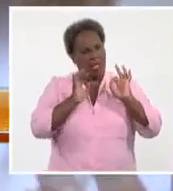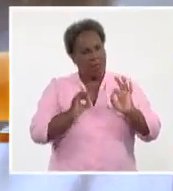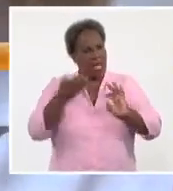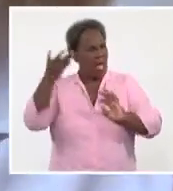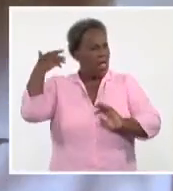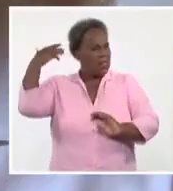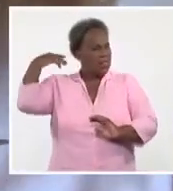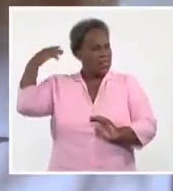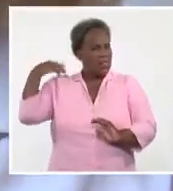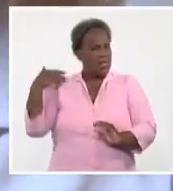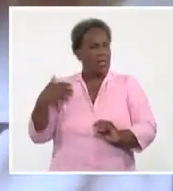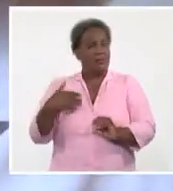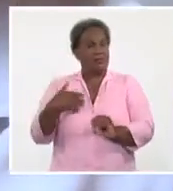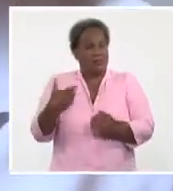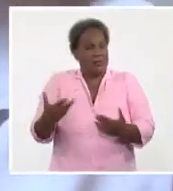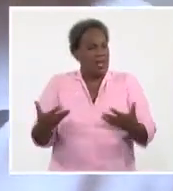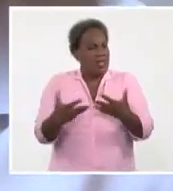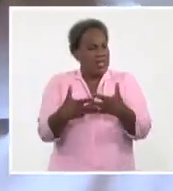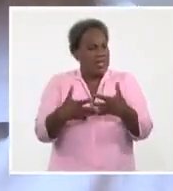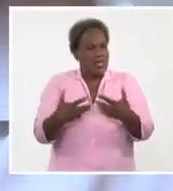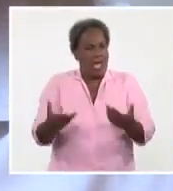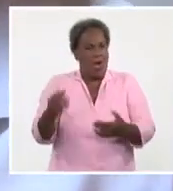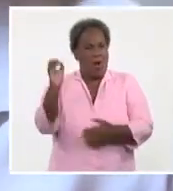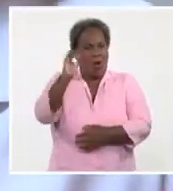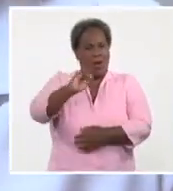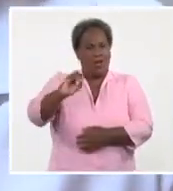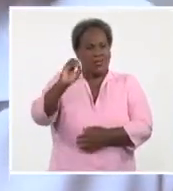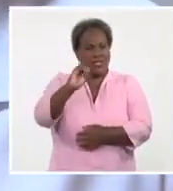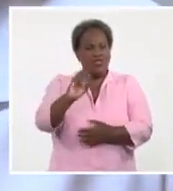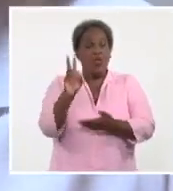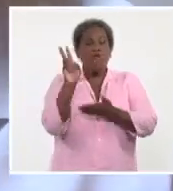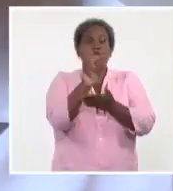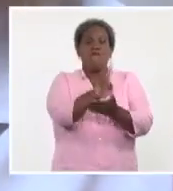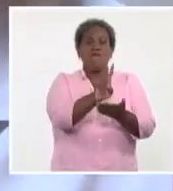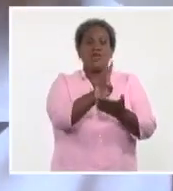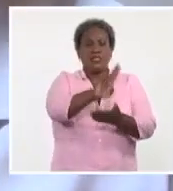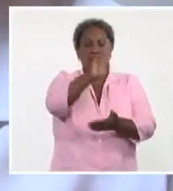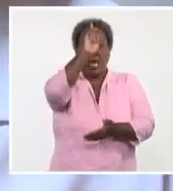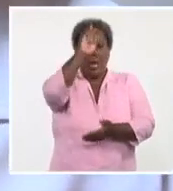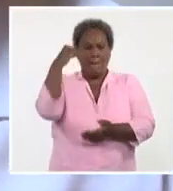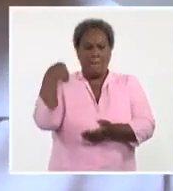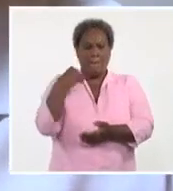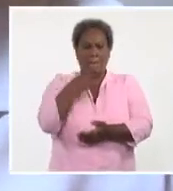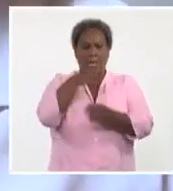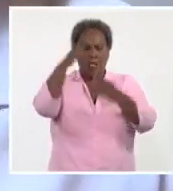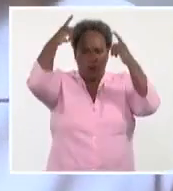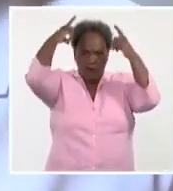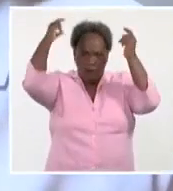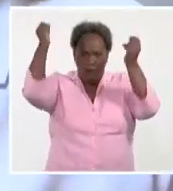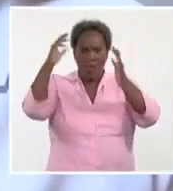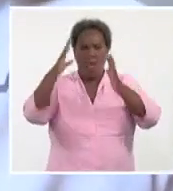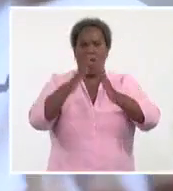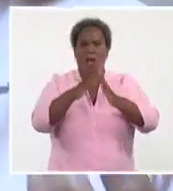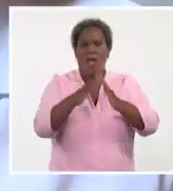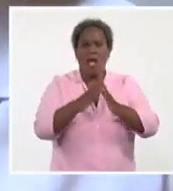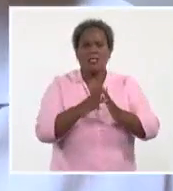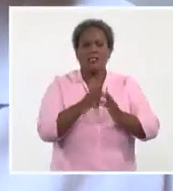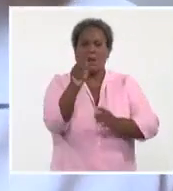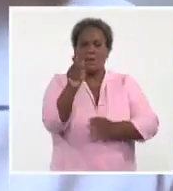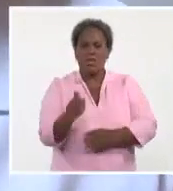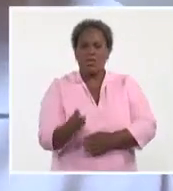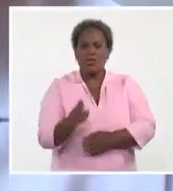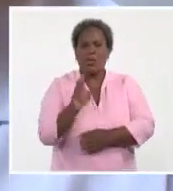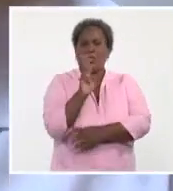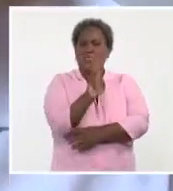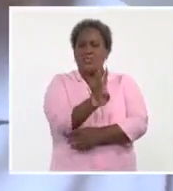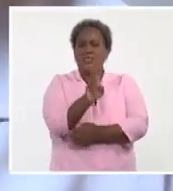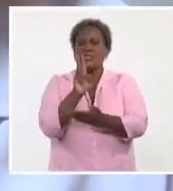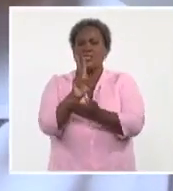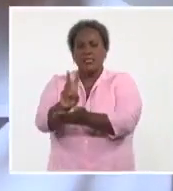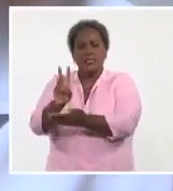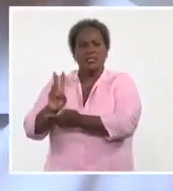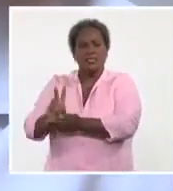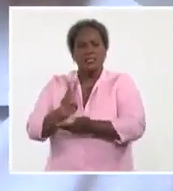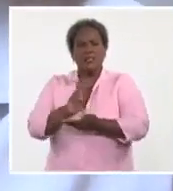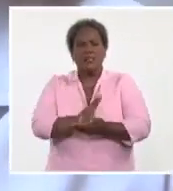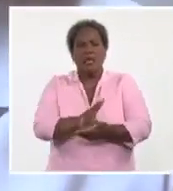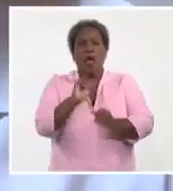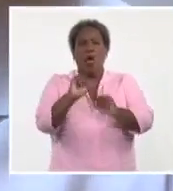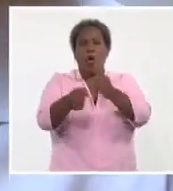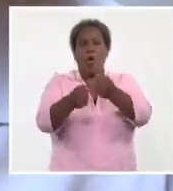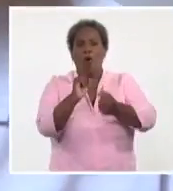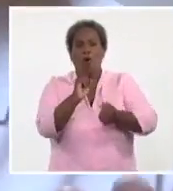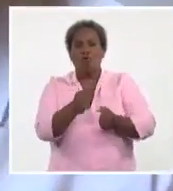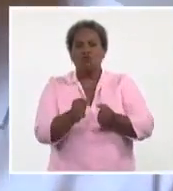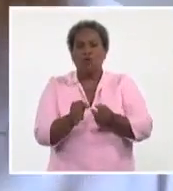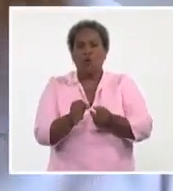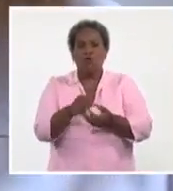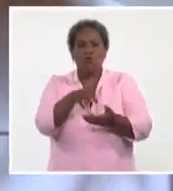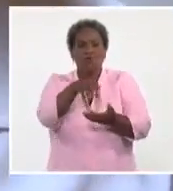que ver con la organización de la pesquisa desde el punto de vista sanitario o de la salud pública, con los eventos y los controles de foco,